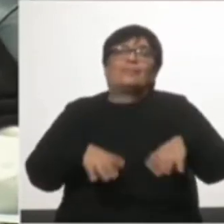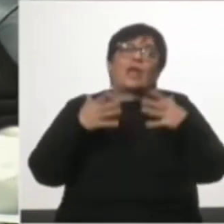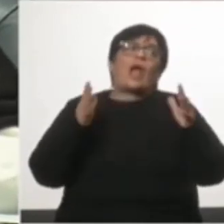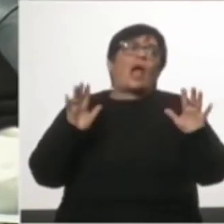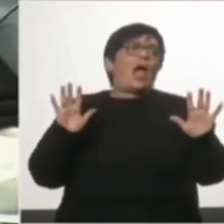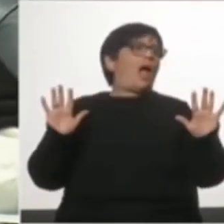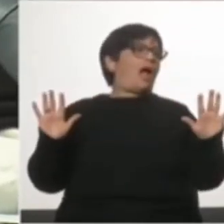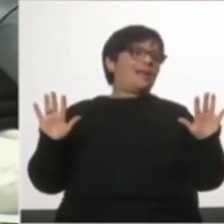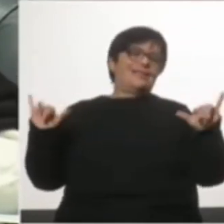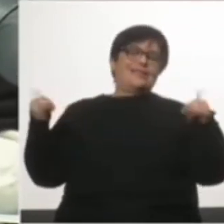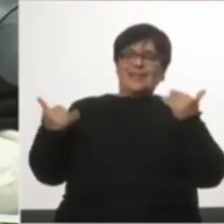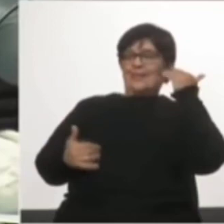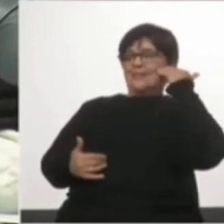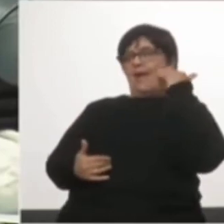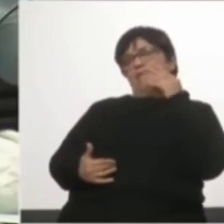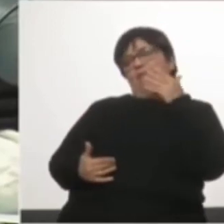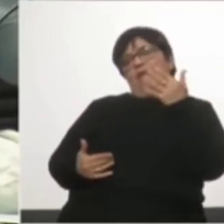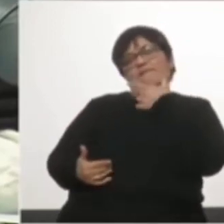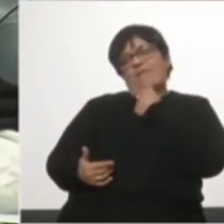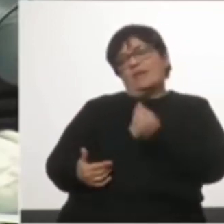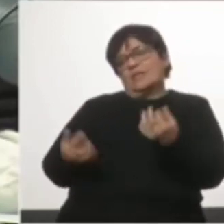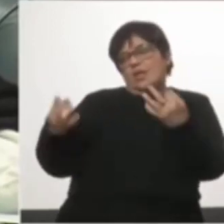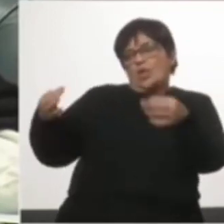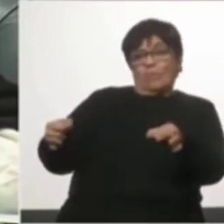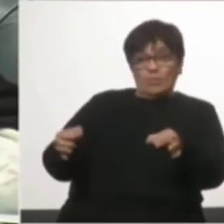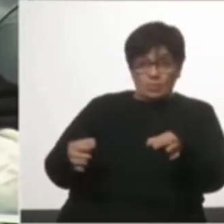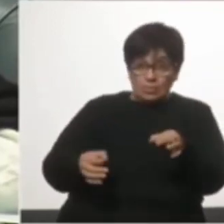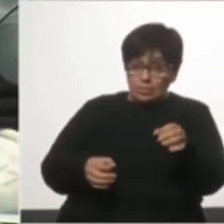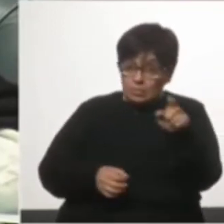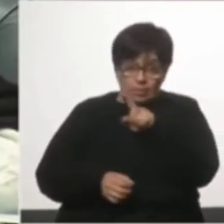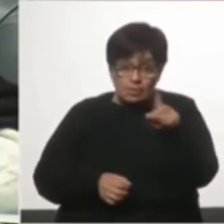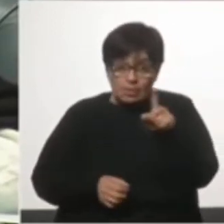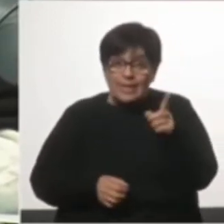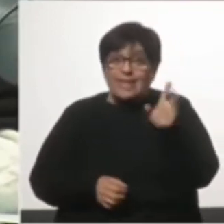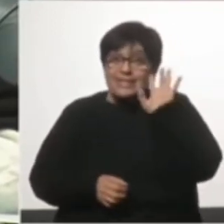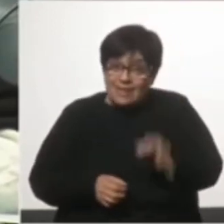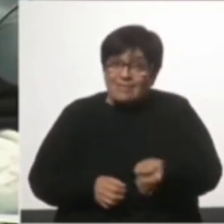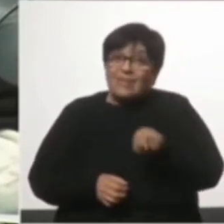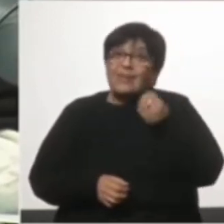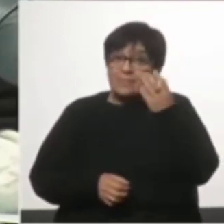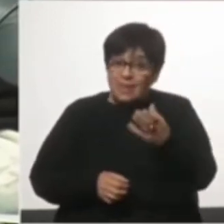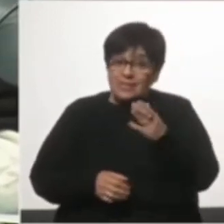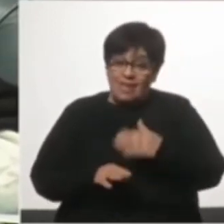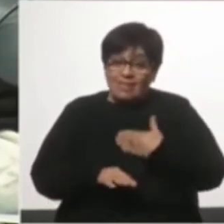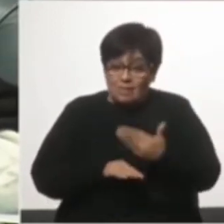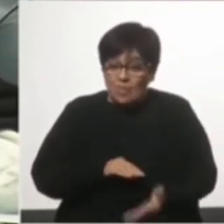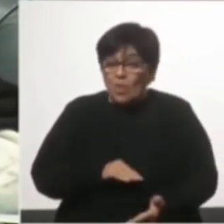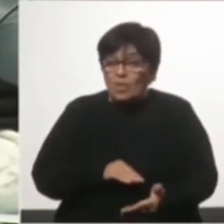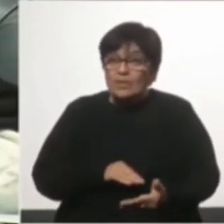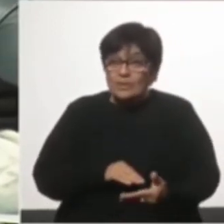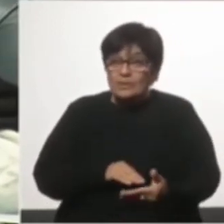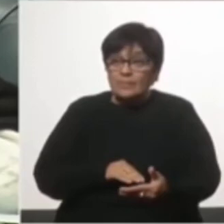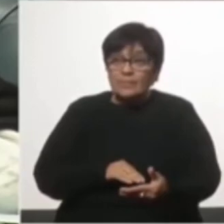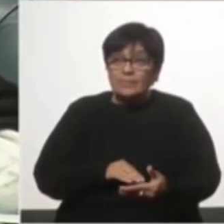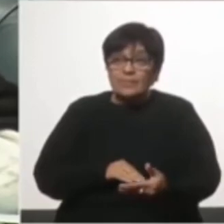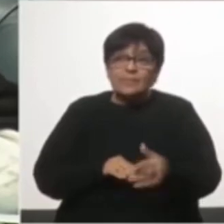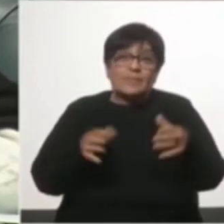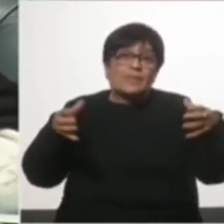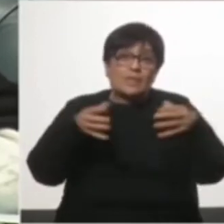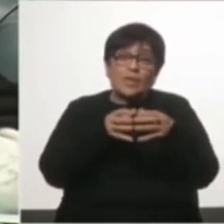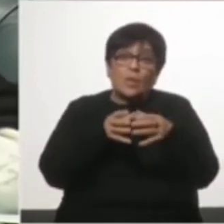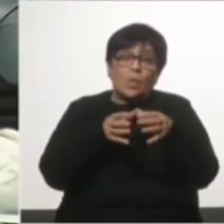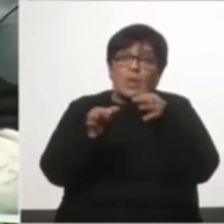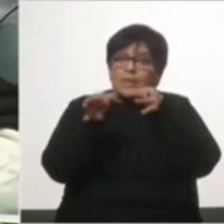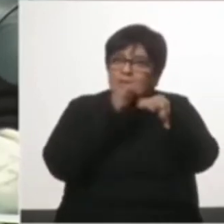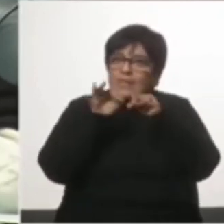con el diario del lunes es muy fácil. ¿Saben lo que pasa? El diario del lunes es el GACH, fueron